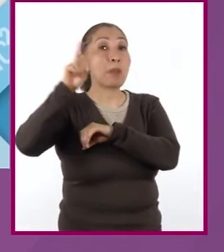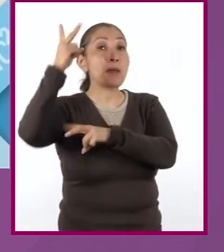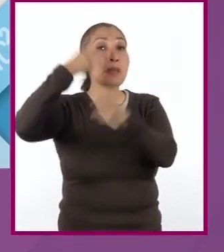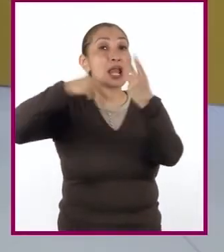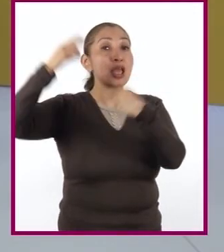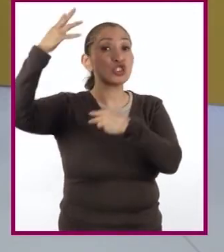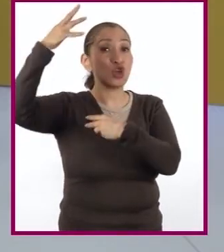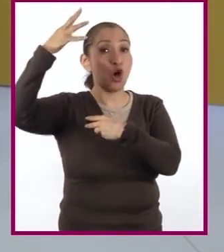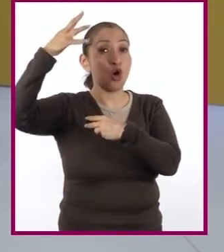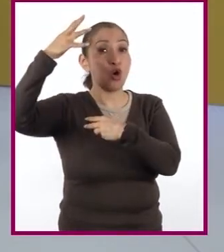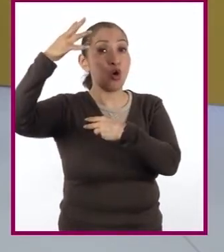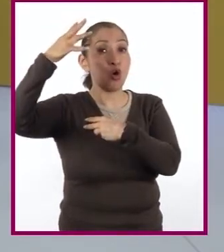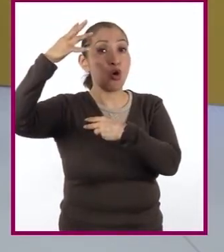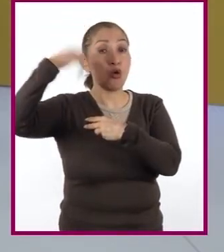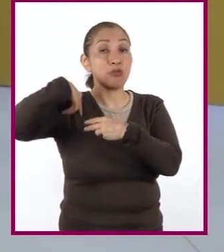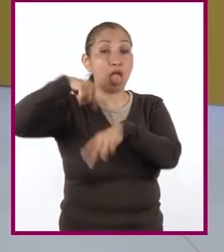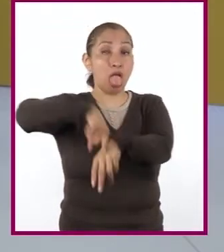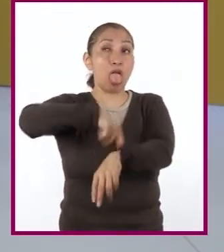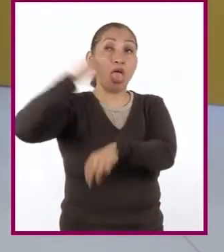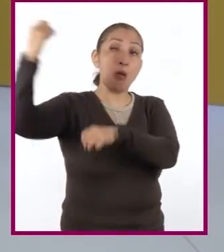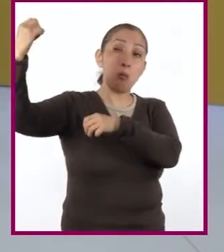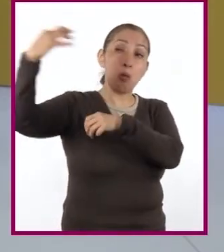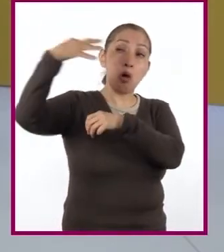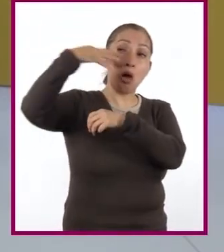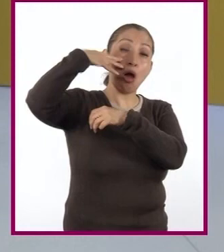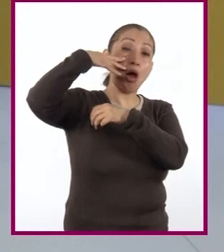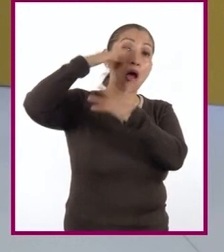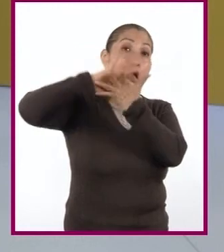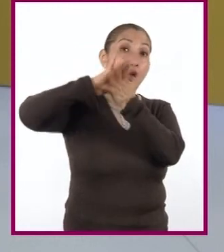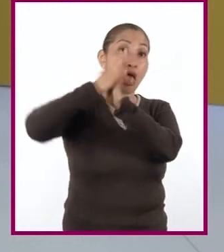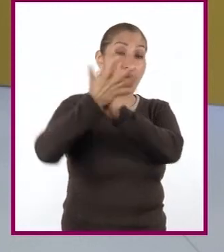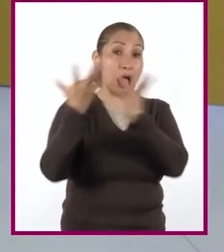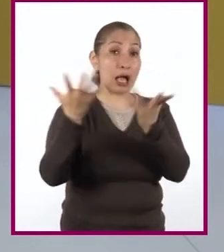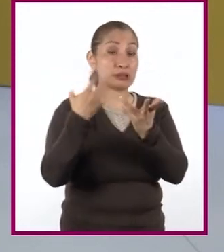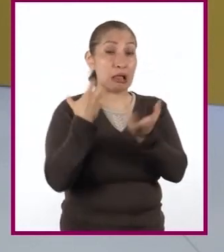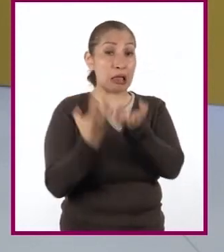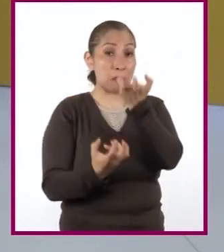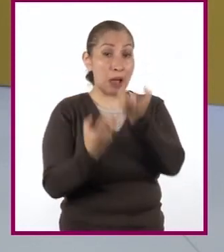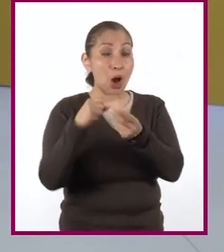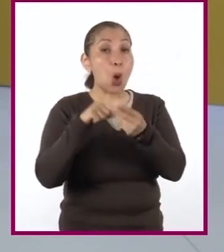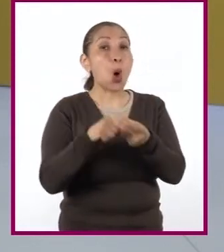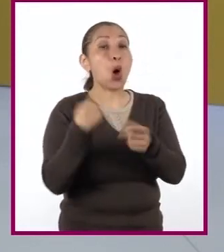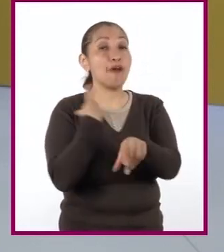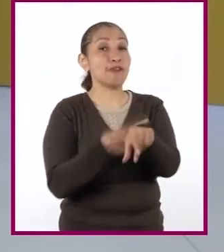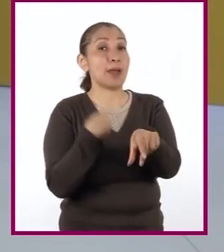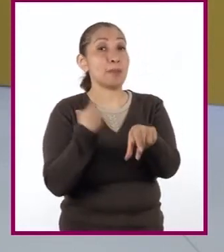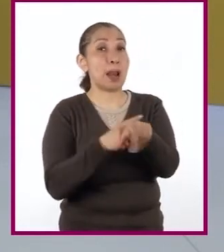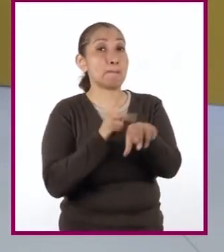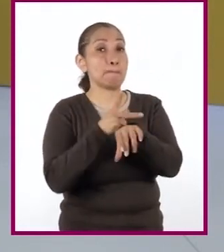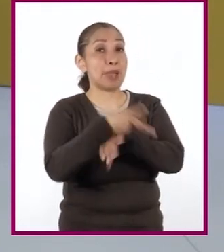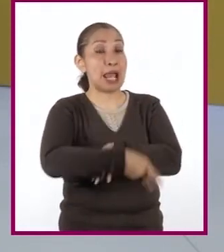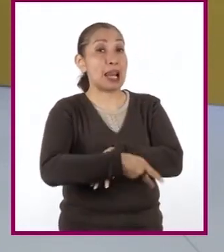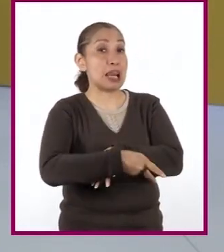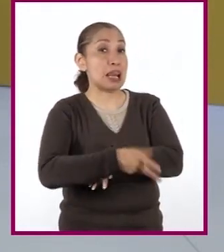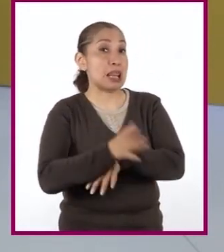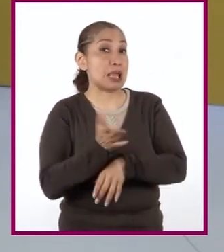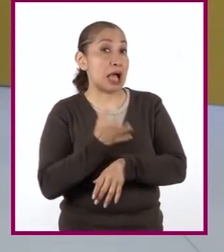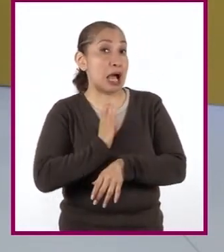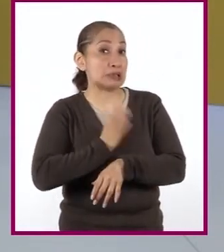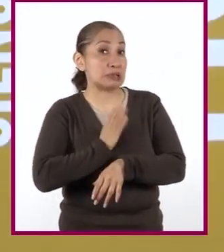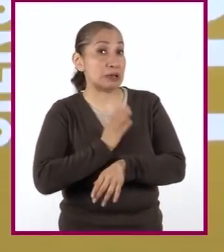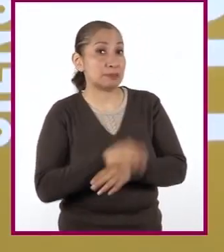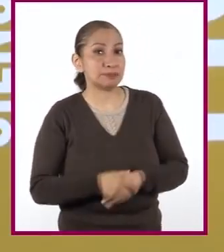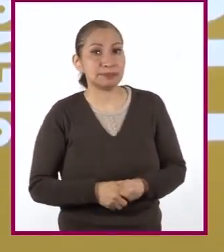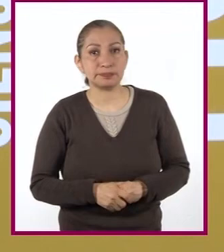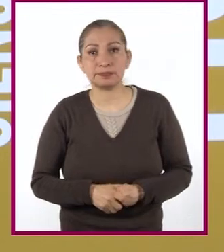del sol. Una exposición larga a estos rayos nos puede provocar quemaduras o enfermedades en la piel como el